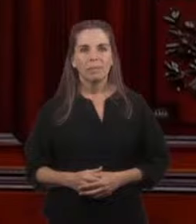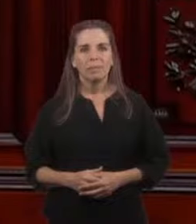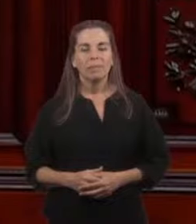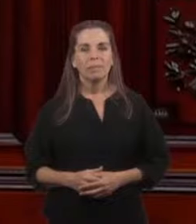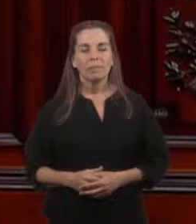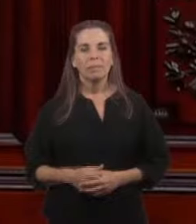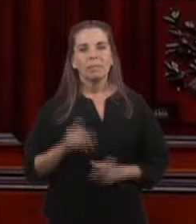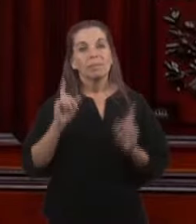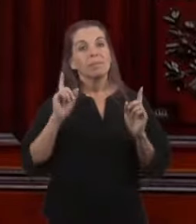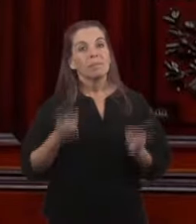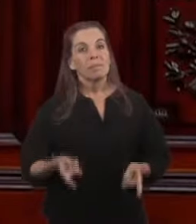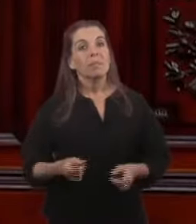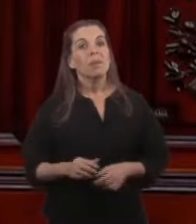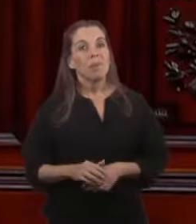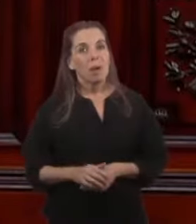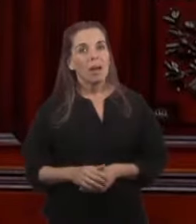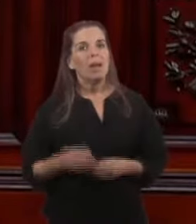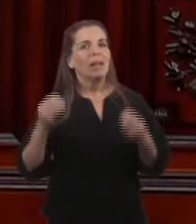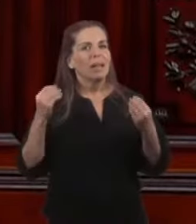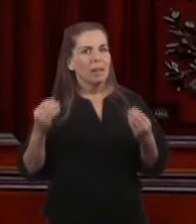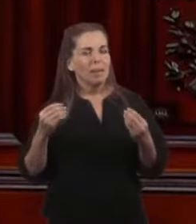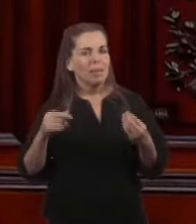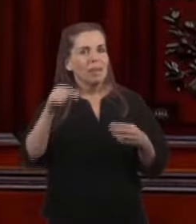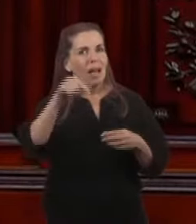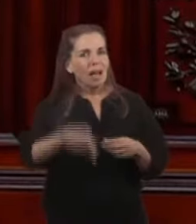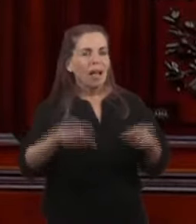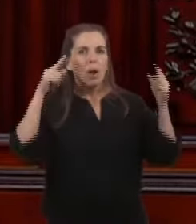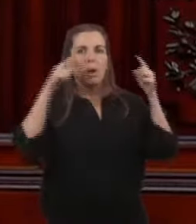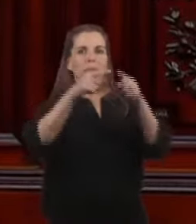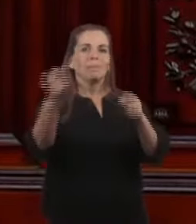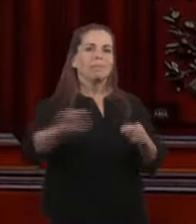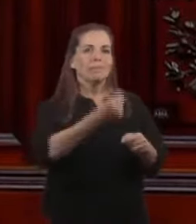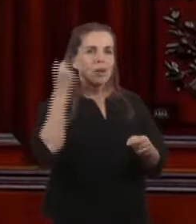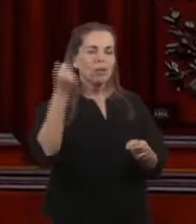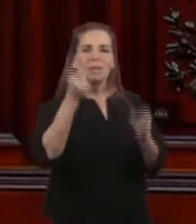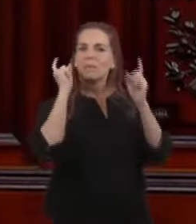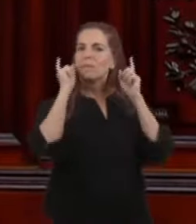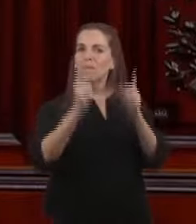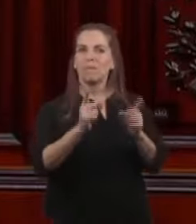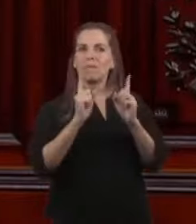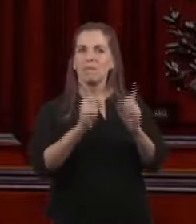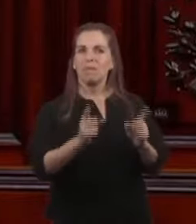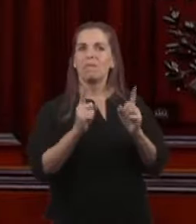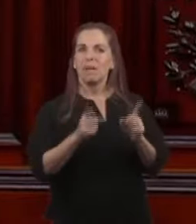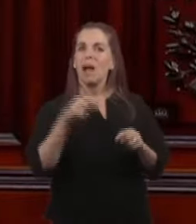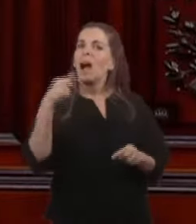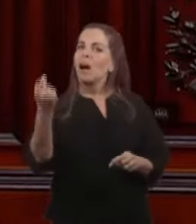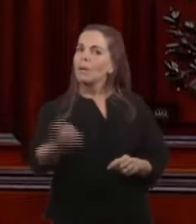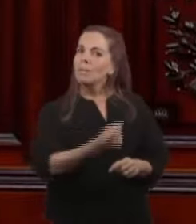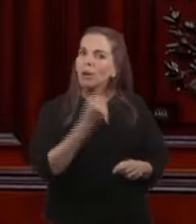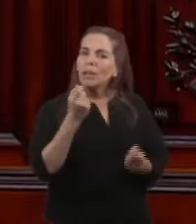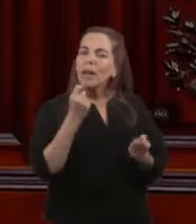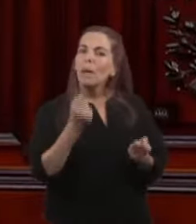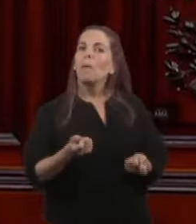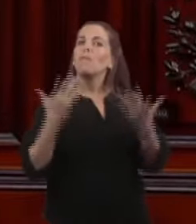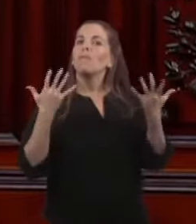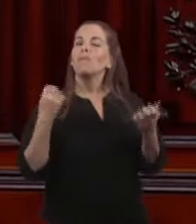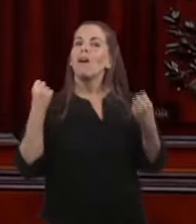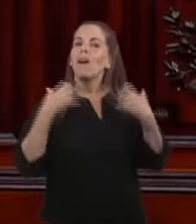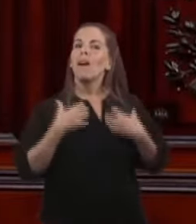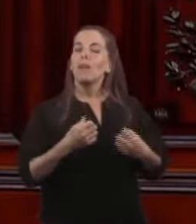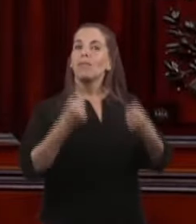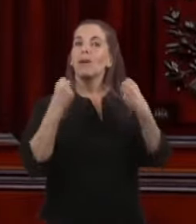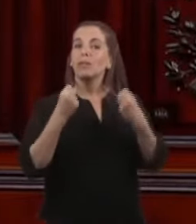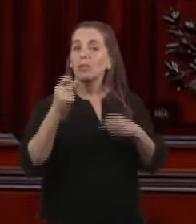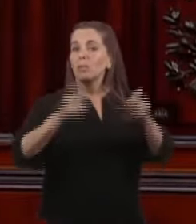sin embargo el gigante desafío persiste y ahora tenemos que hacer valer el titánico esfuerzo realizado por todos los